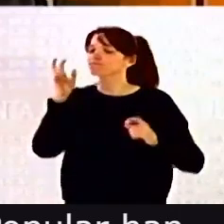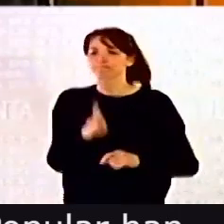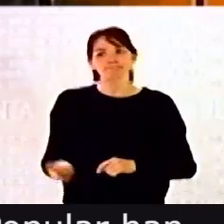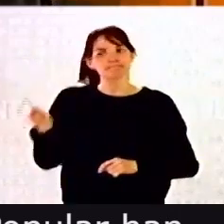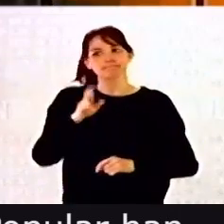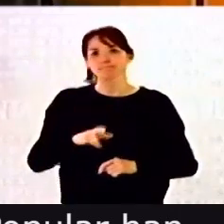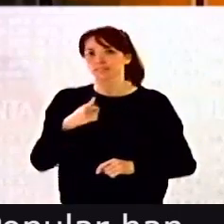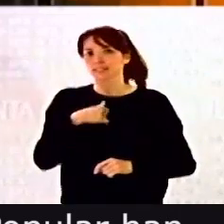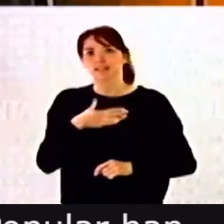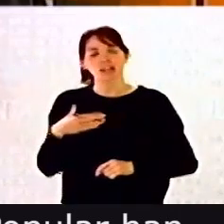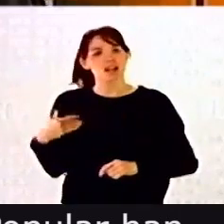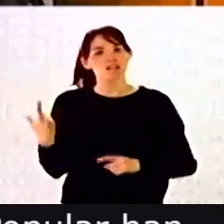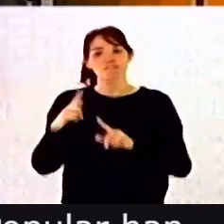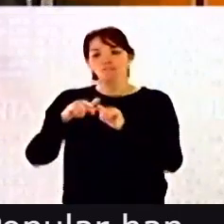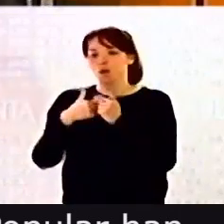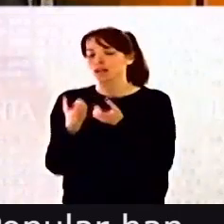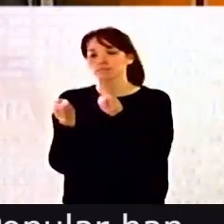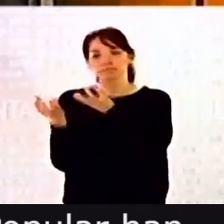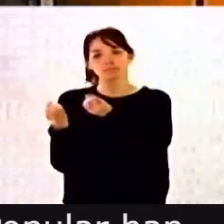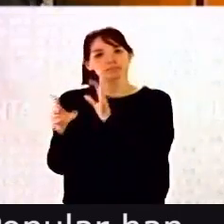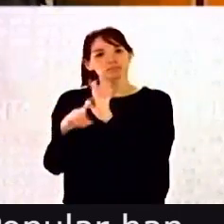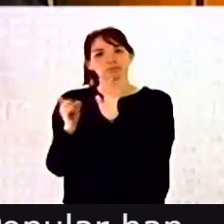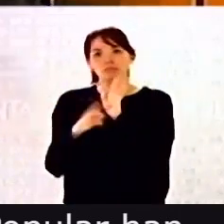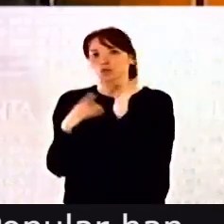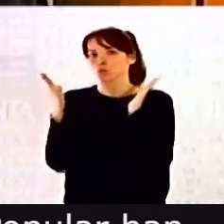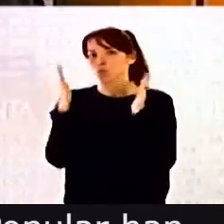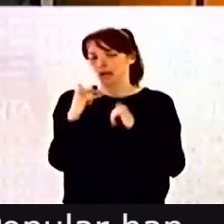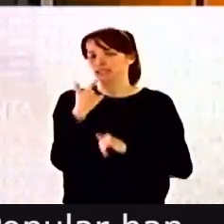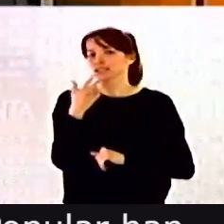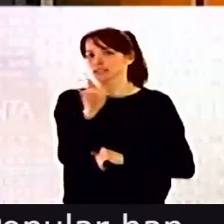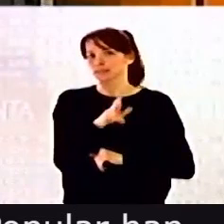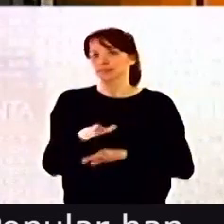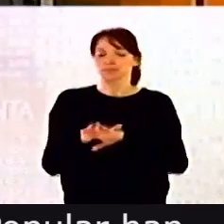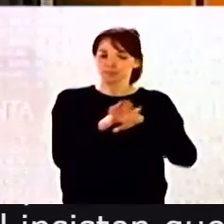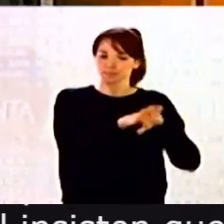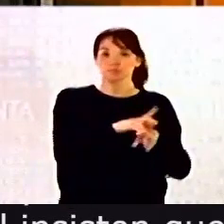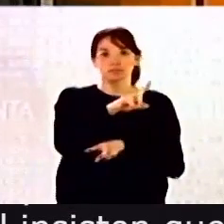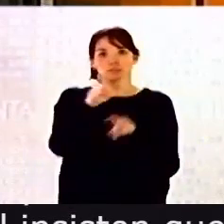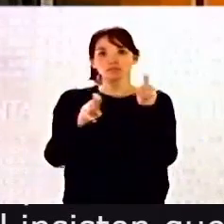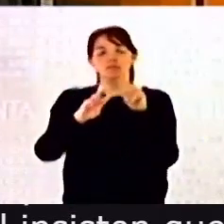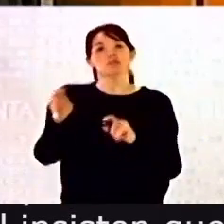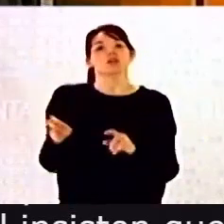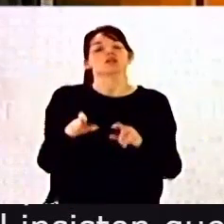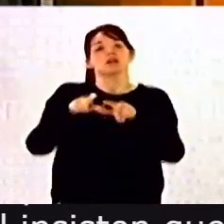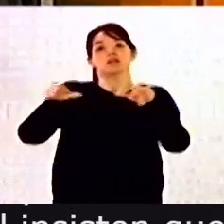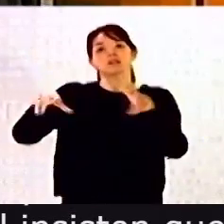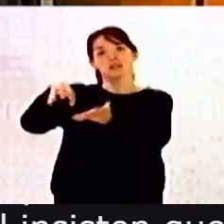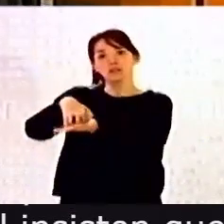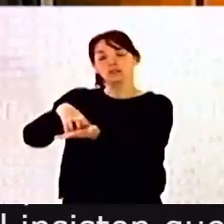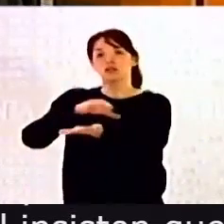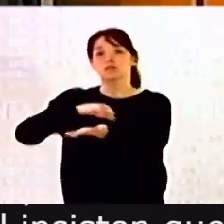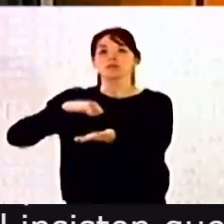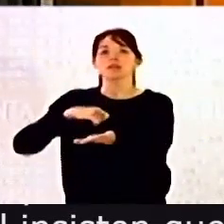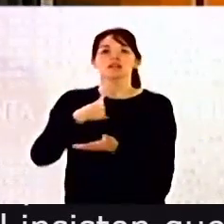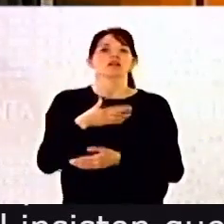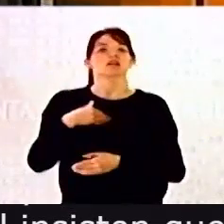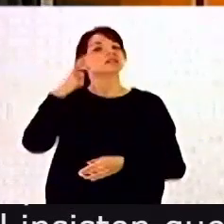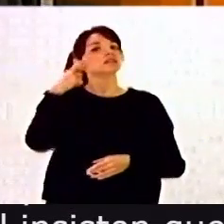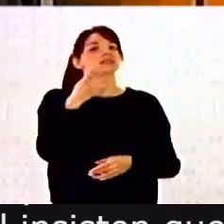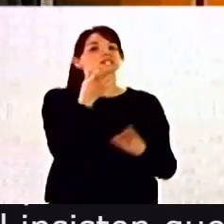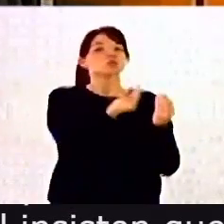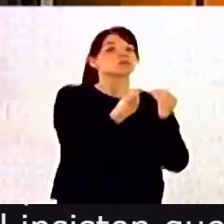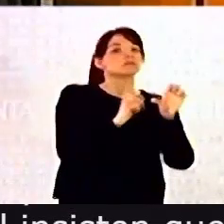las familias no tienen toda la información necesaria. Sobre otra cuestión, sobre las clínicas privadas, quería saber si la Junta mantiene